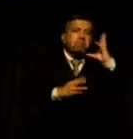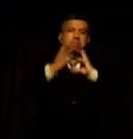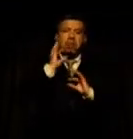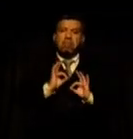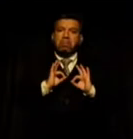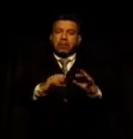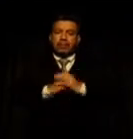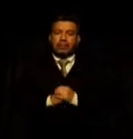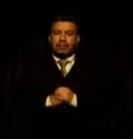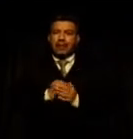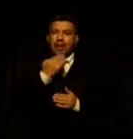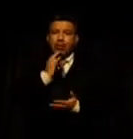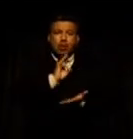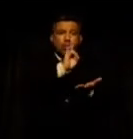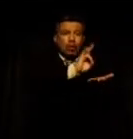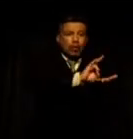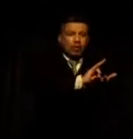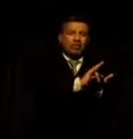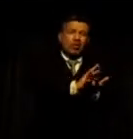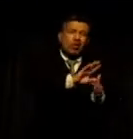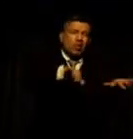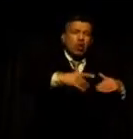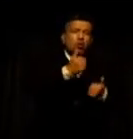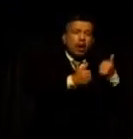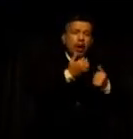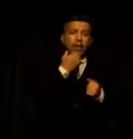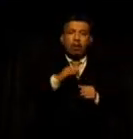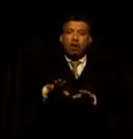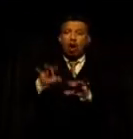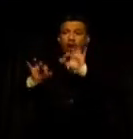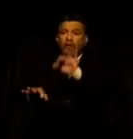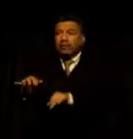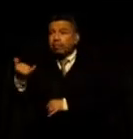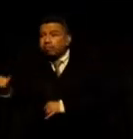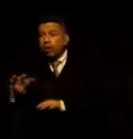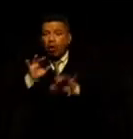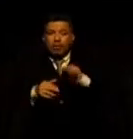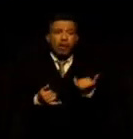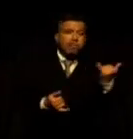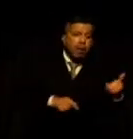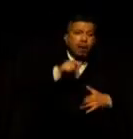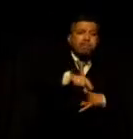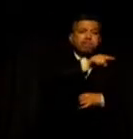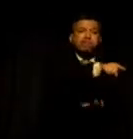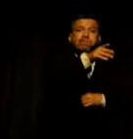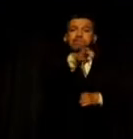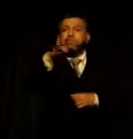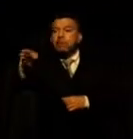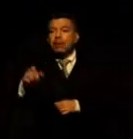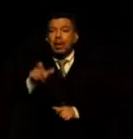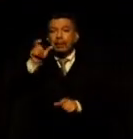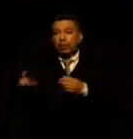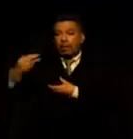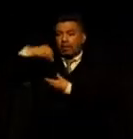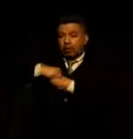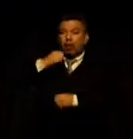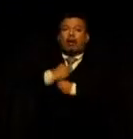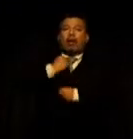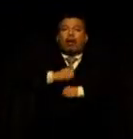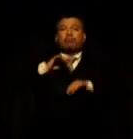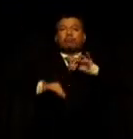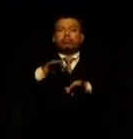de no tener por ejemplo modelos como sucursales físicas no tener que tener una sucursales personas trabajando en las sucursales